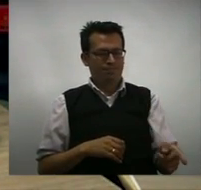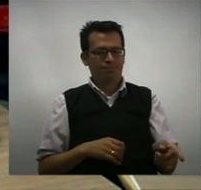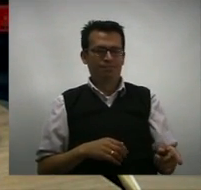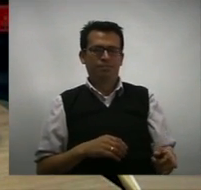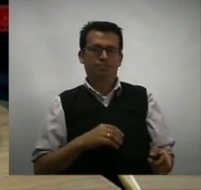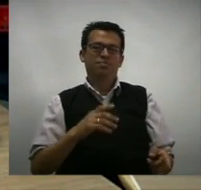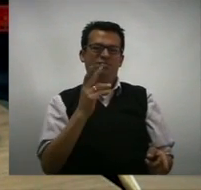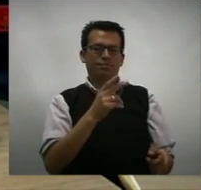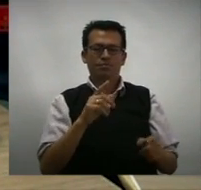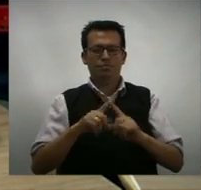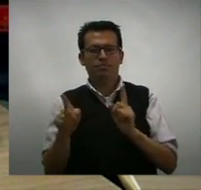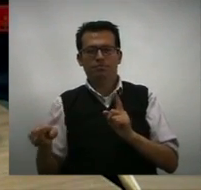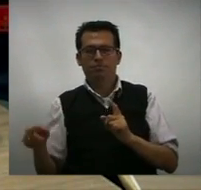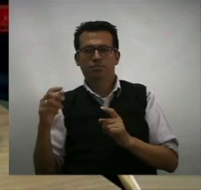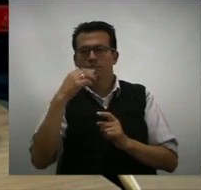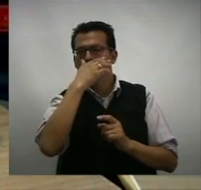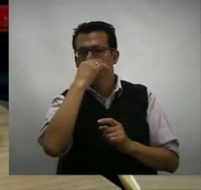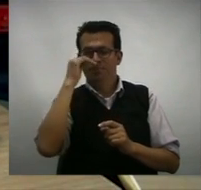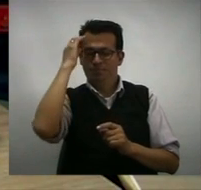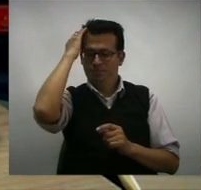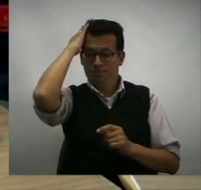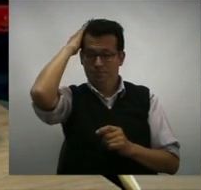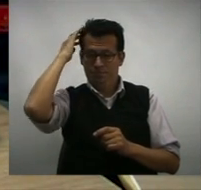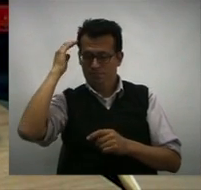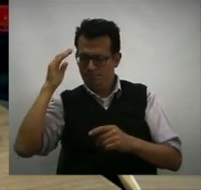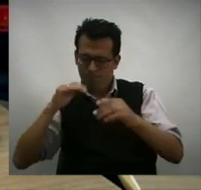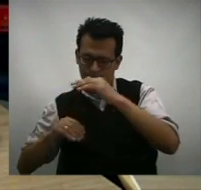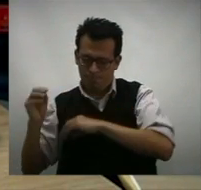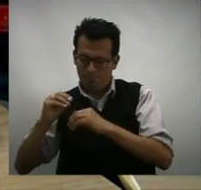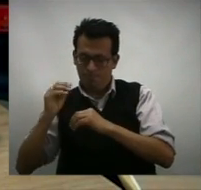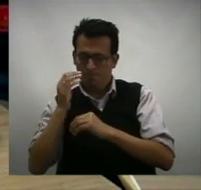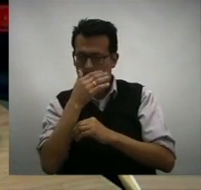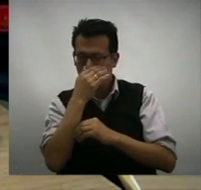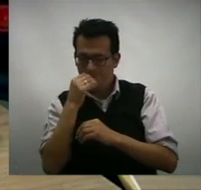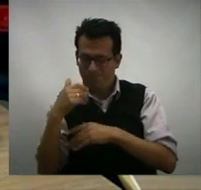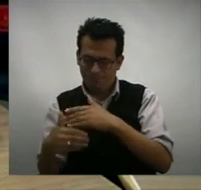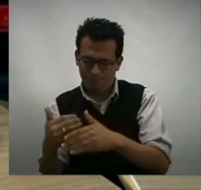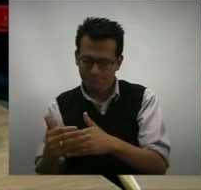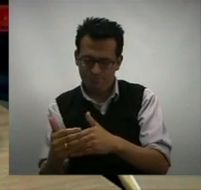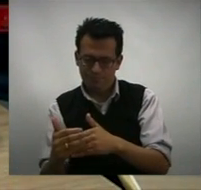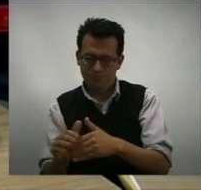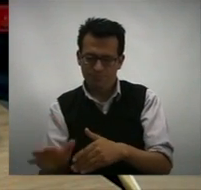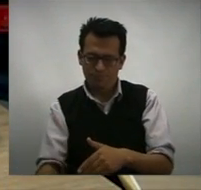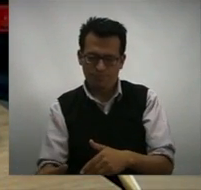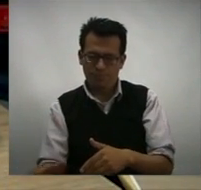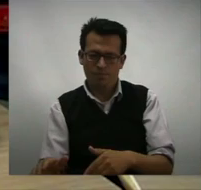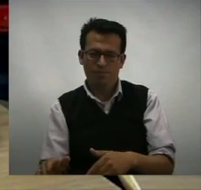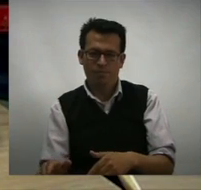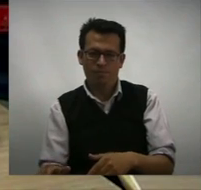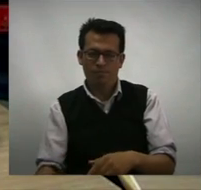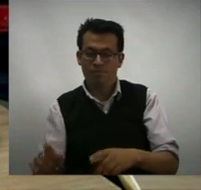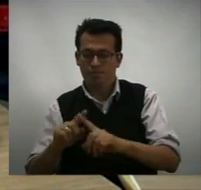internamiento. Es la revisión militar y no la purificación religiosa la que sirve esencialmente a los modelos políticos de